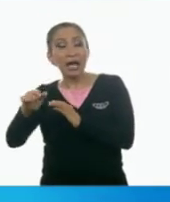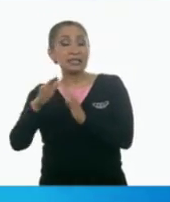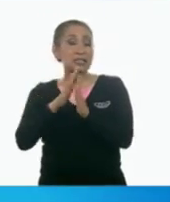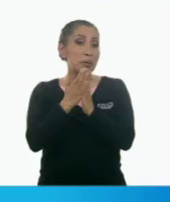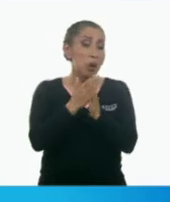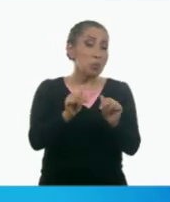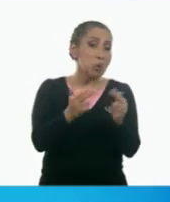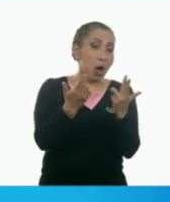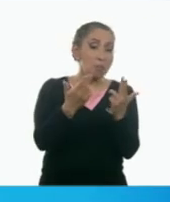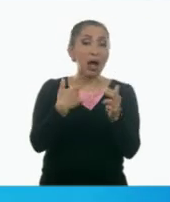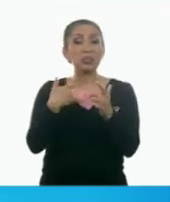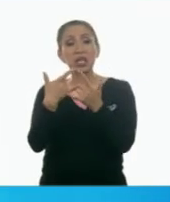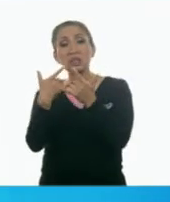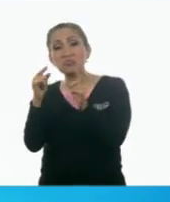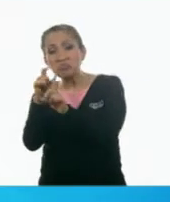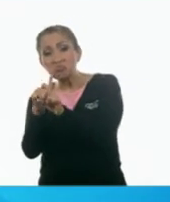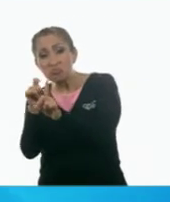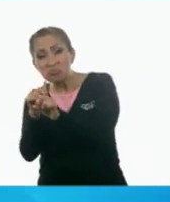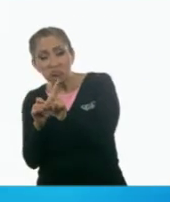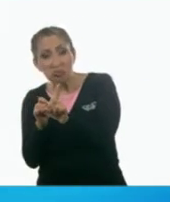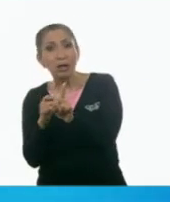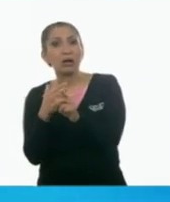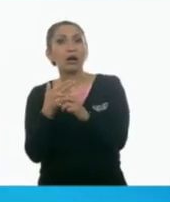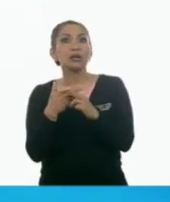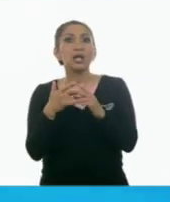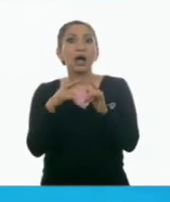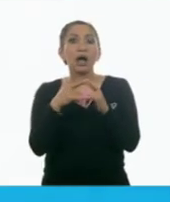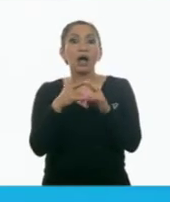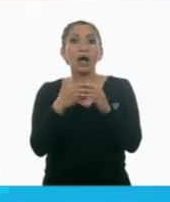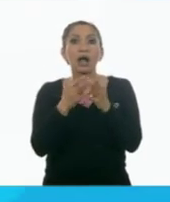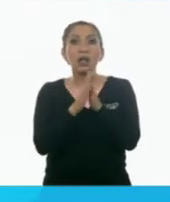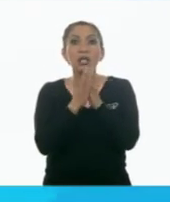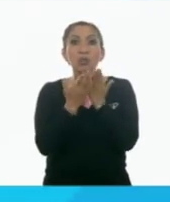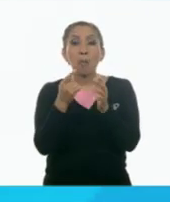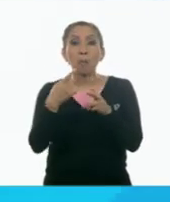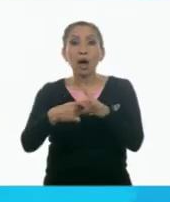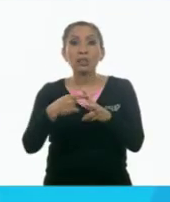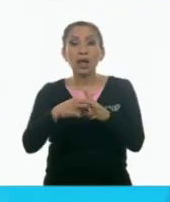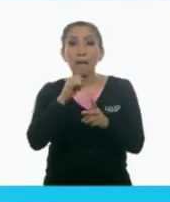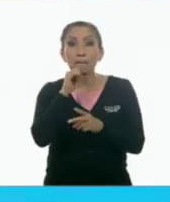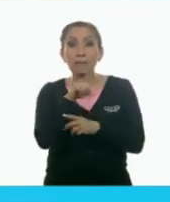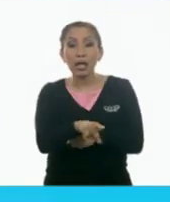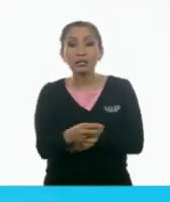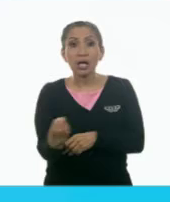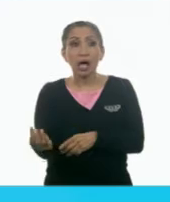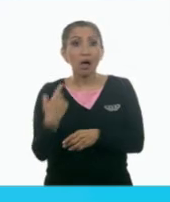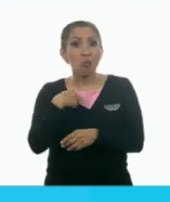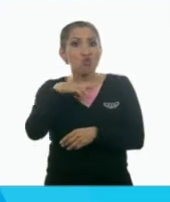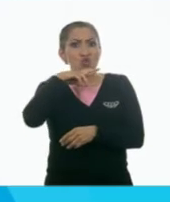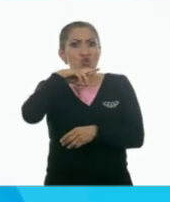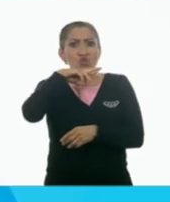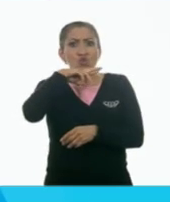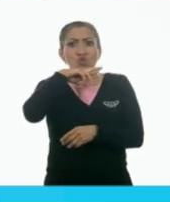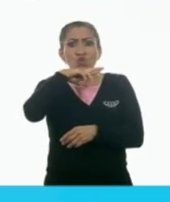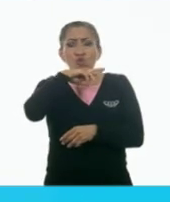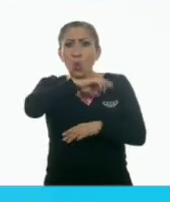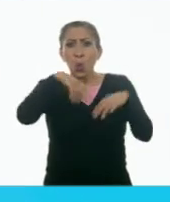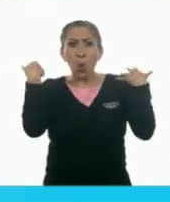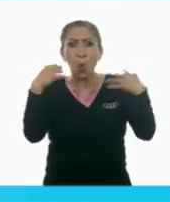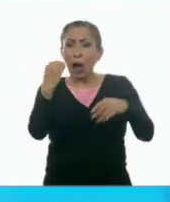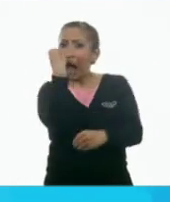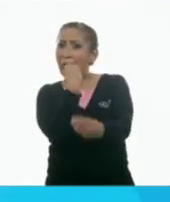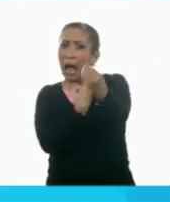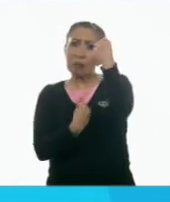broma, libros de historieta y hasta libros de matemáticas. Y los devoraba con un ritmo